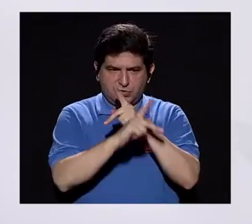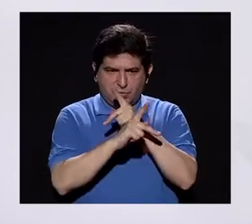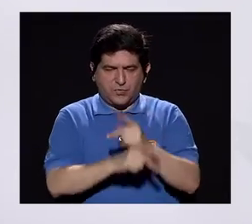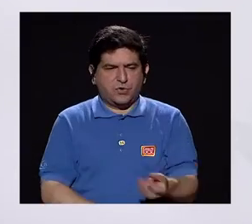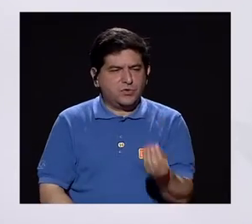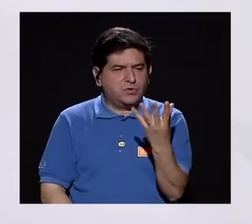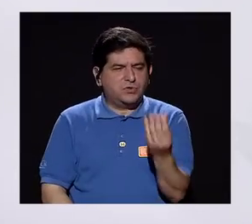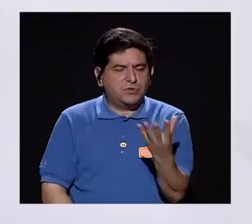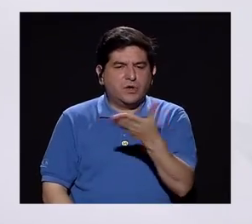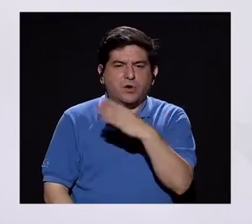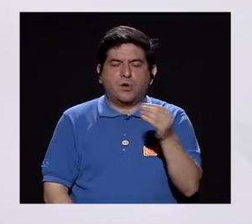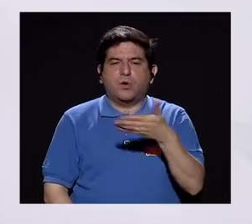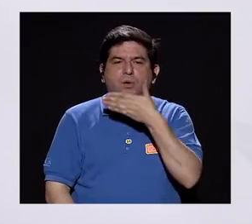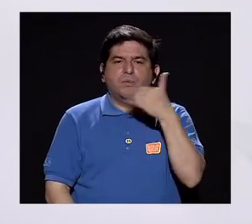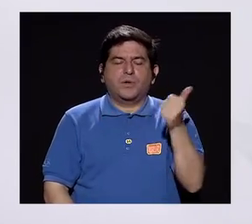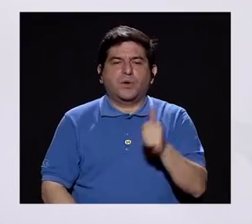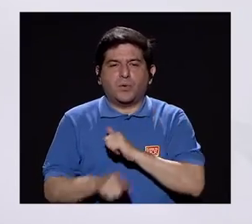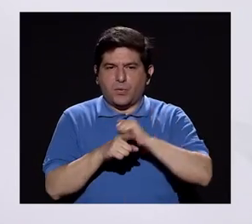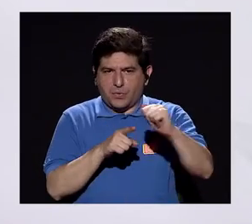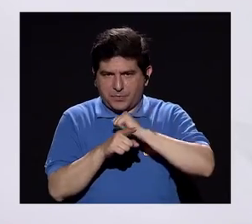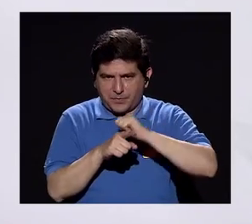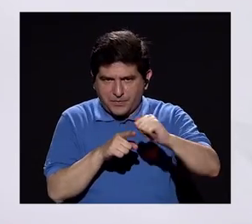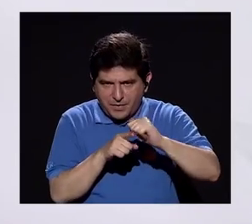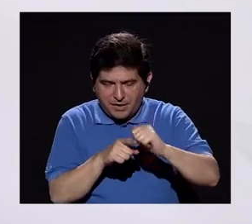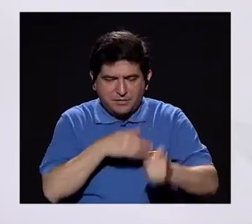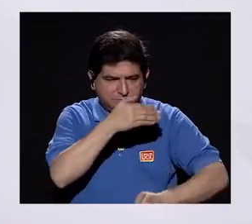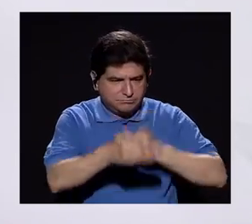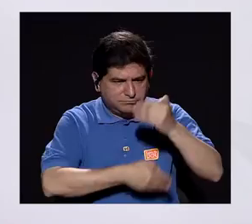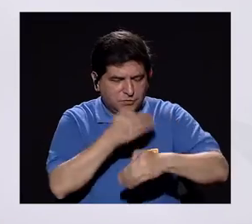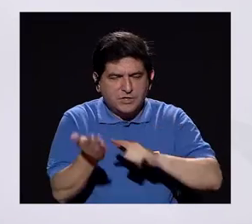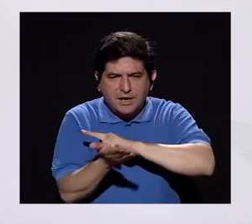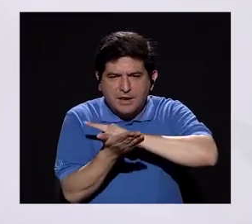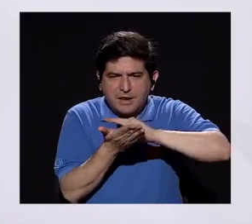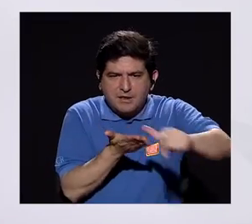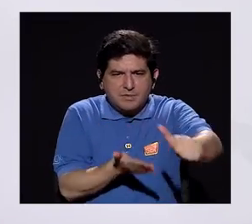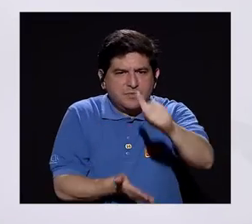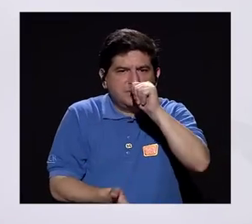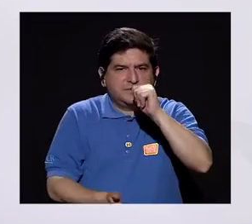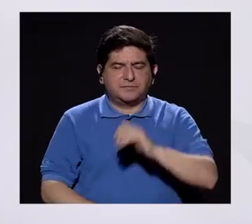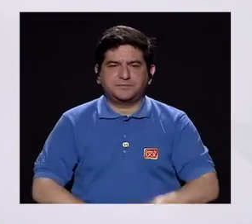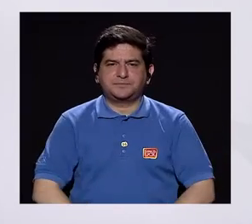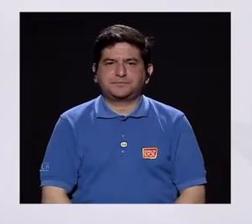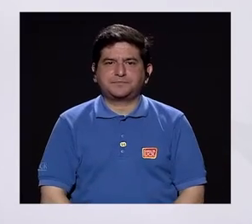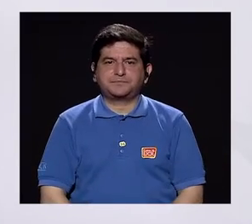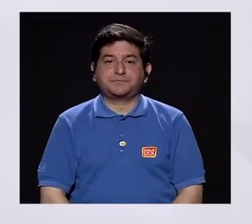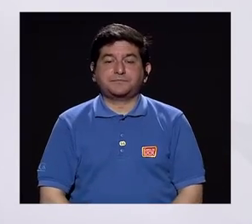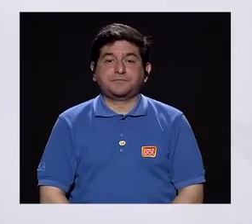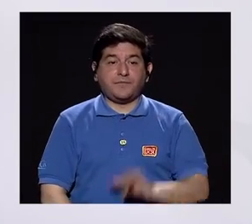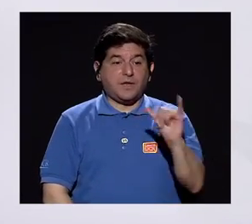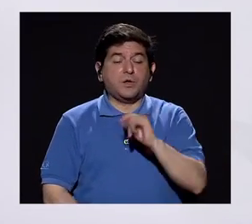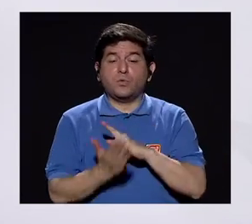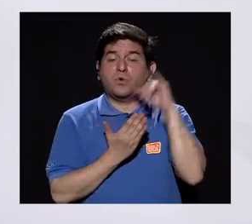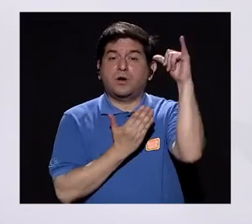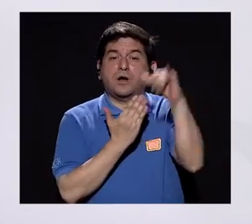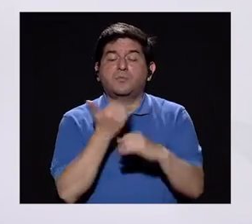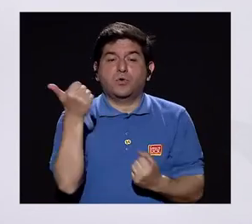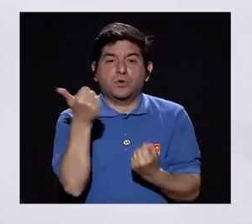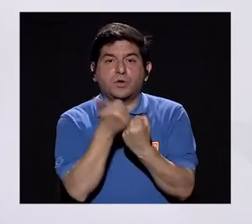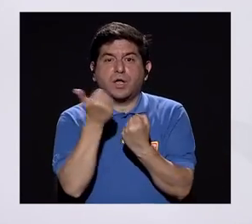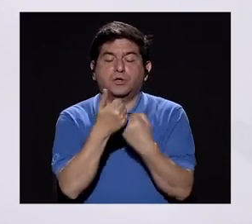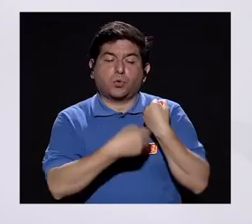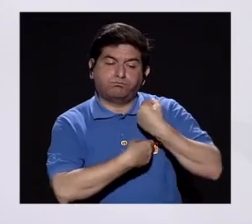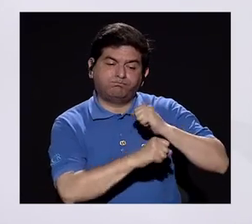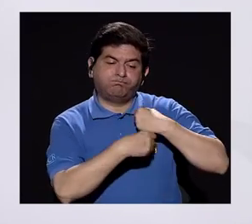de sus fuentes en la mejora de las prácticas que tienen para los procesos de potabilización de agua tenemos también algunos proyectos de